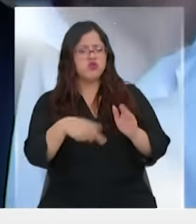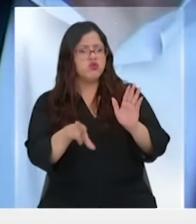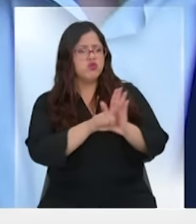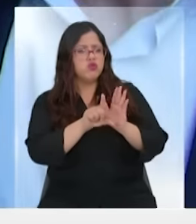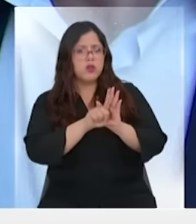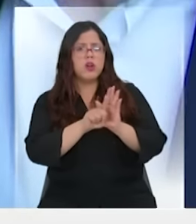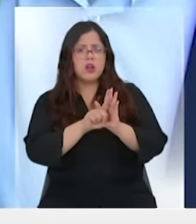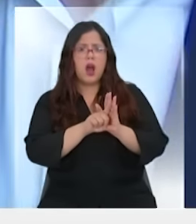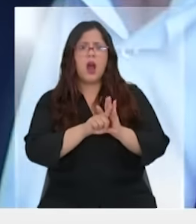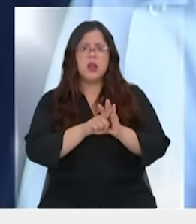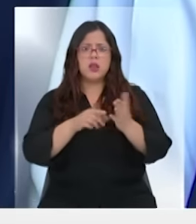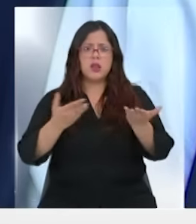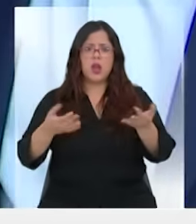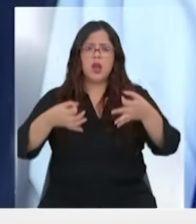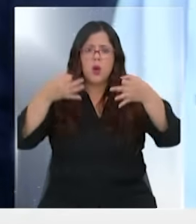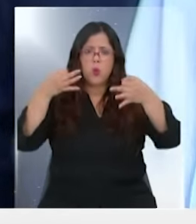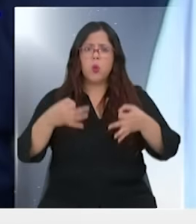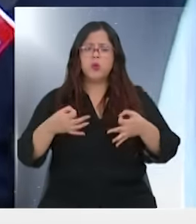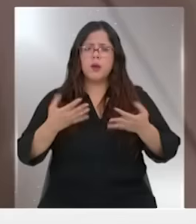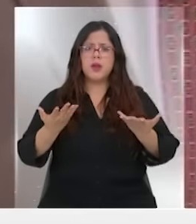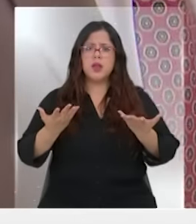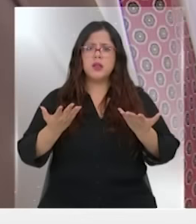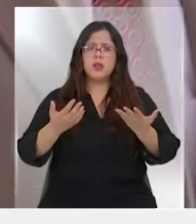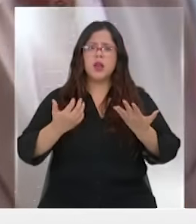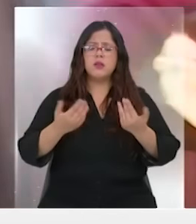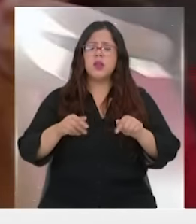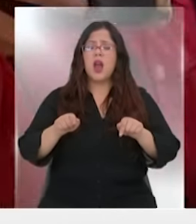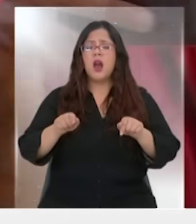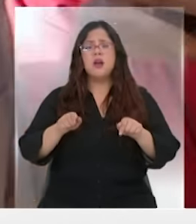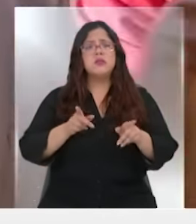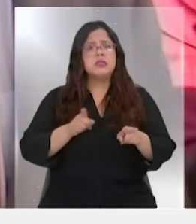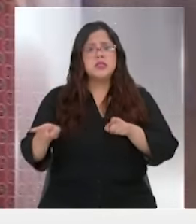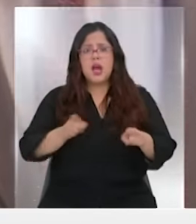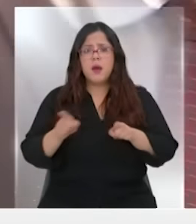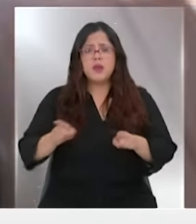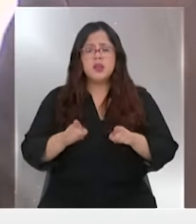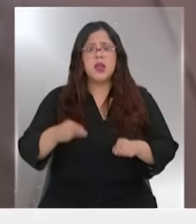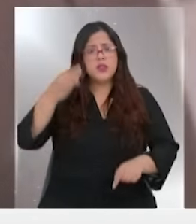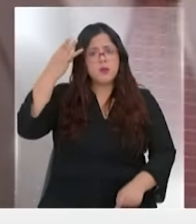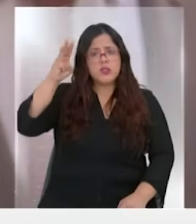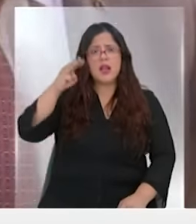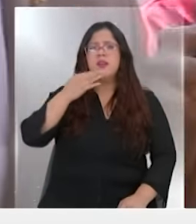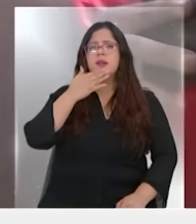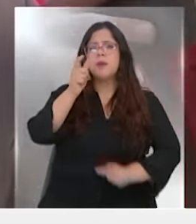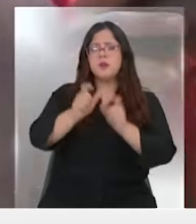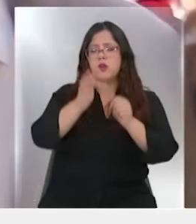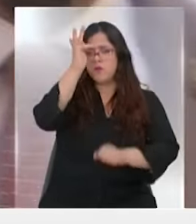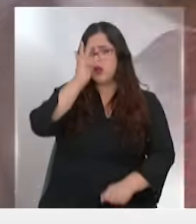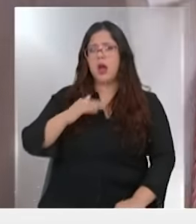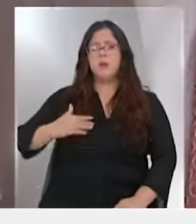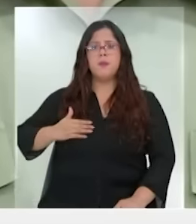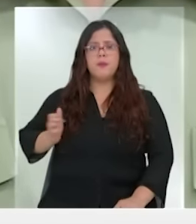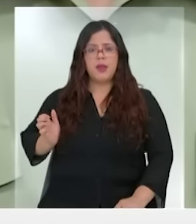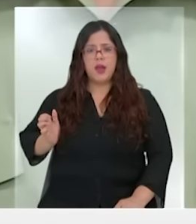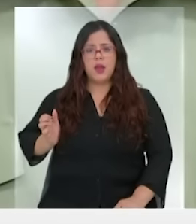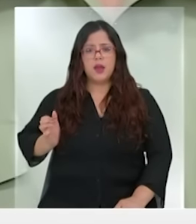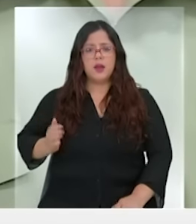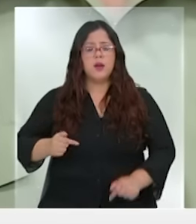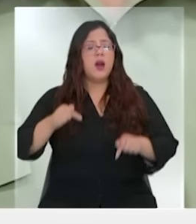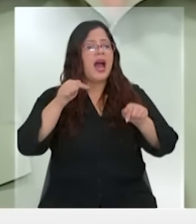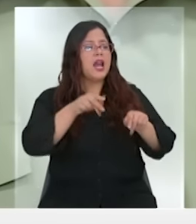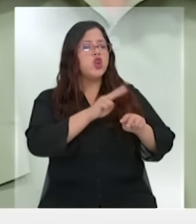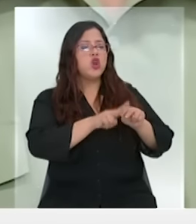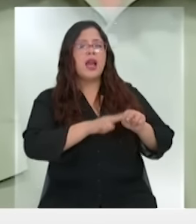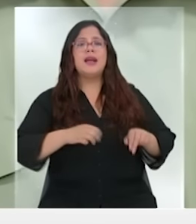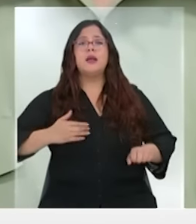las diligencias practicadas por Monsalve y funcionarios de inteligencia de la PDI. El proceder de la